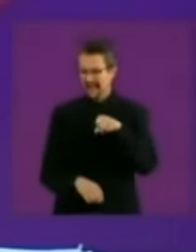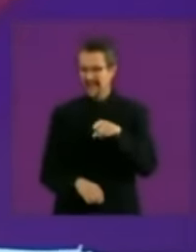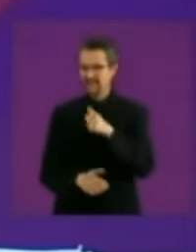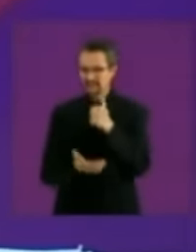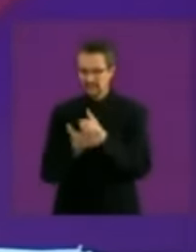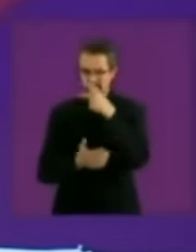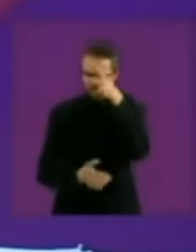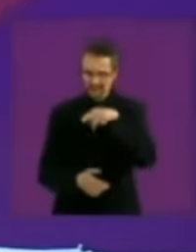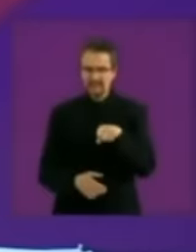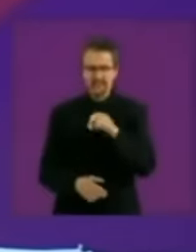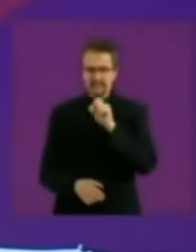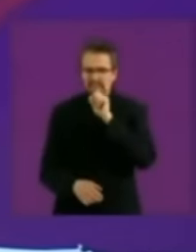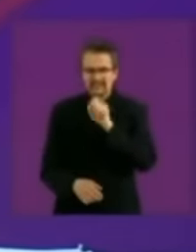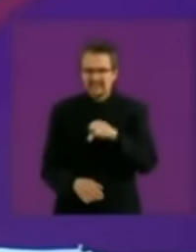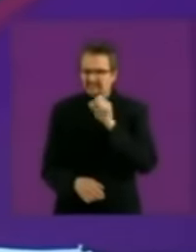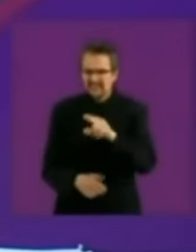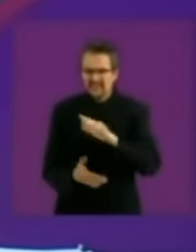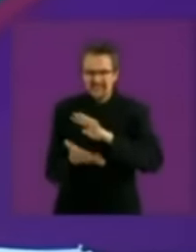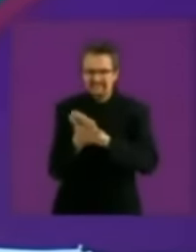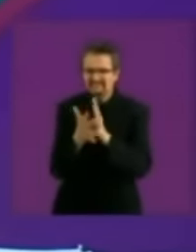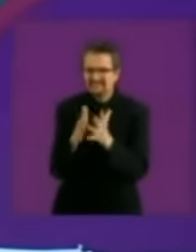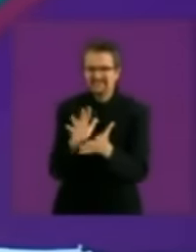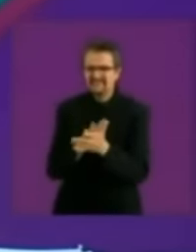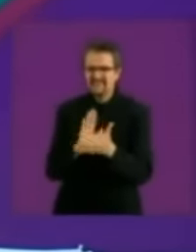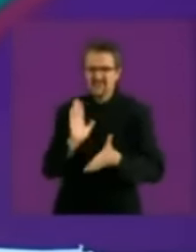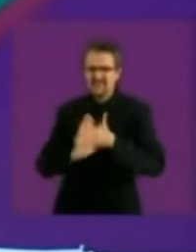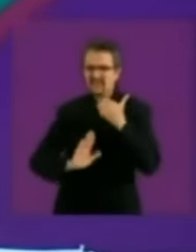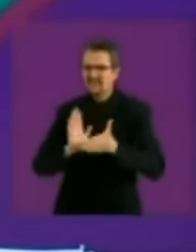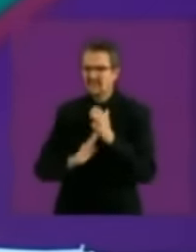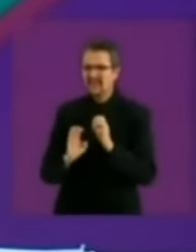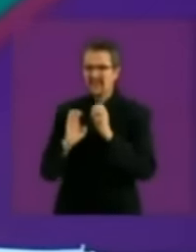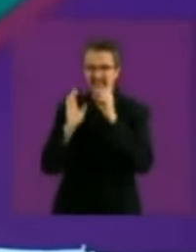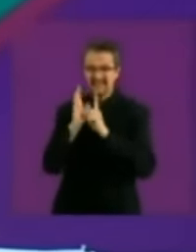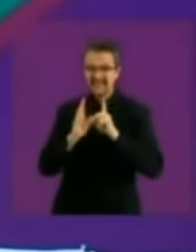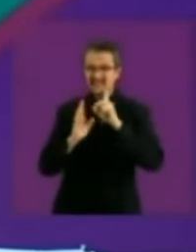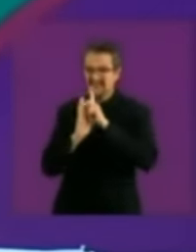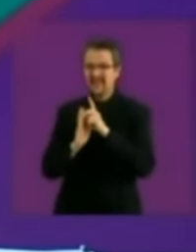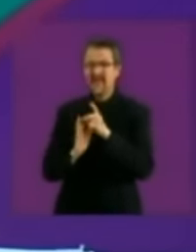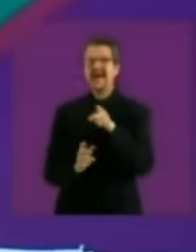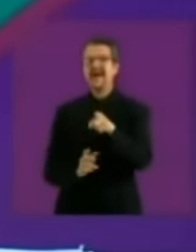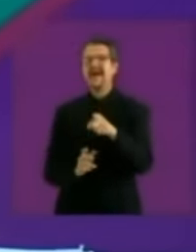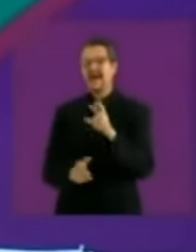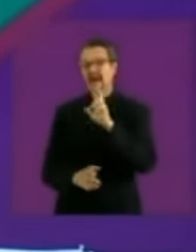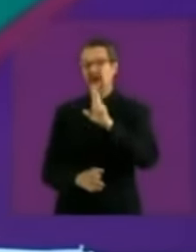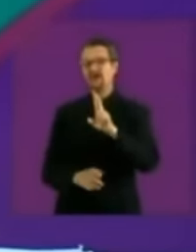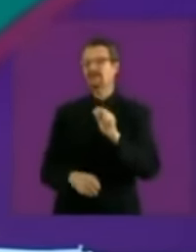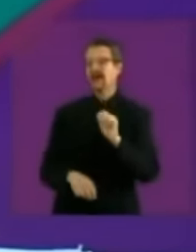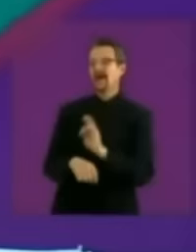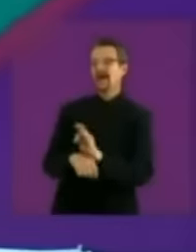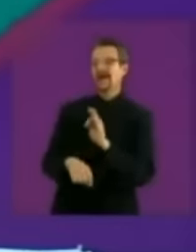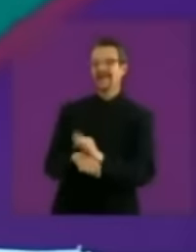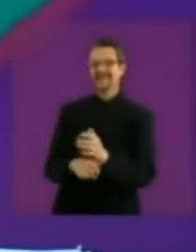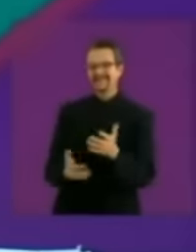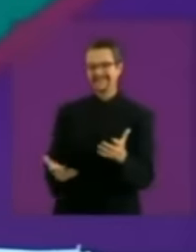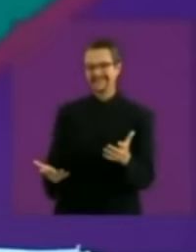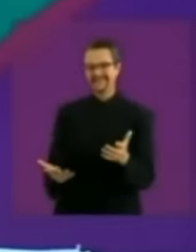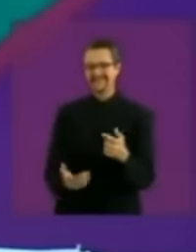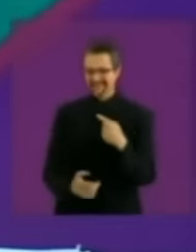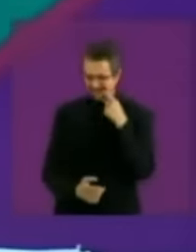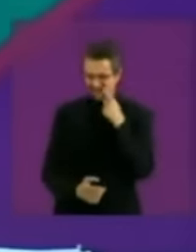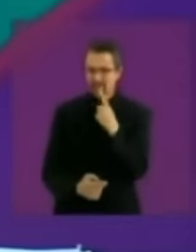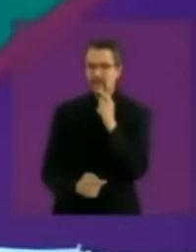Quito. Luego, Claudia Sheinbaum se refiere hasta el tiempo, el